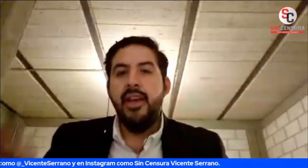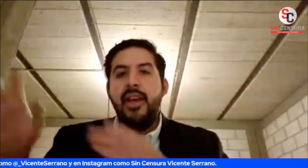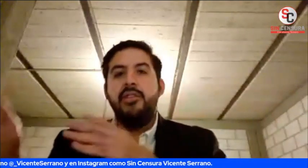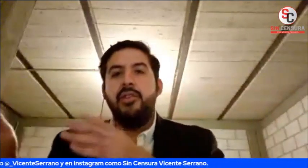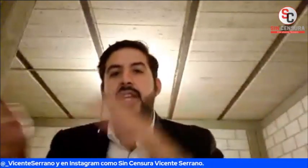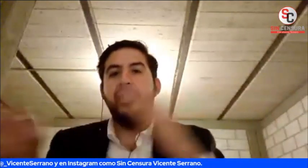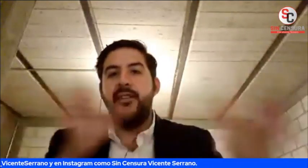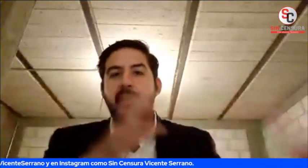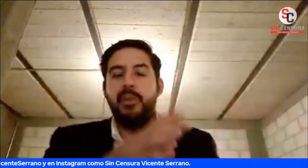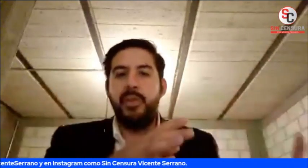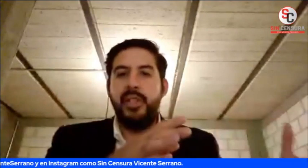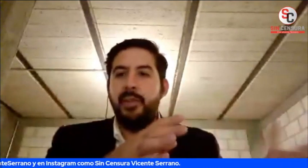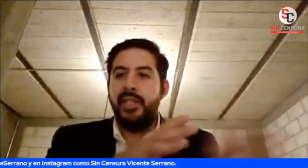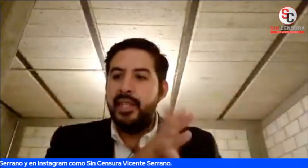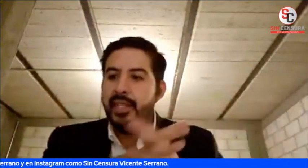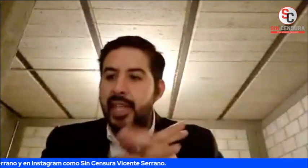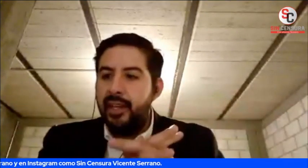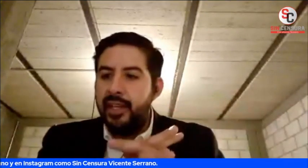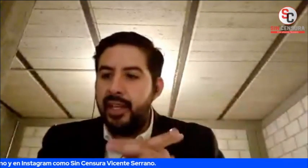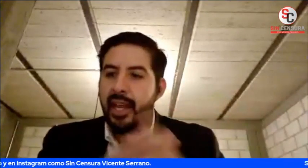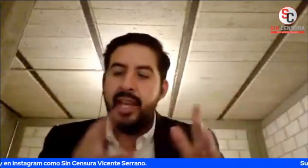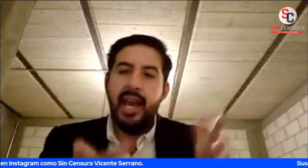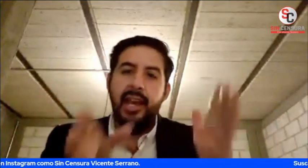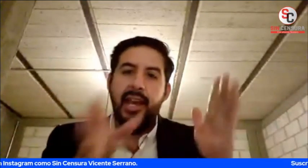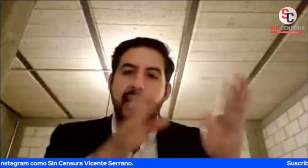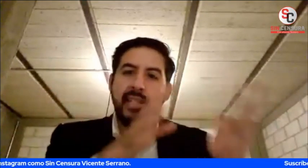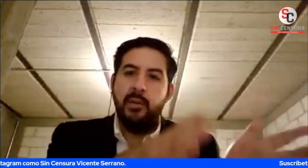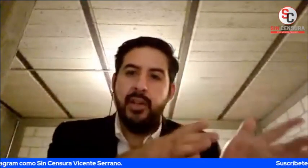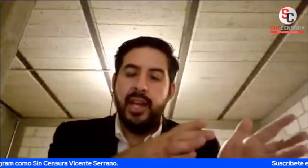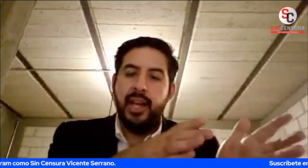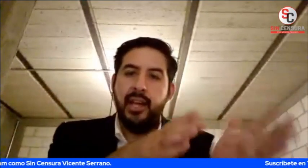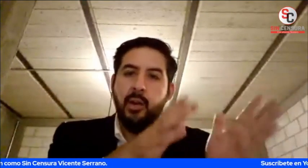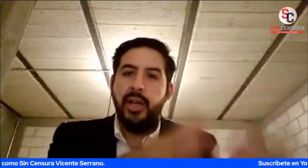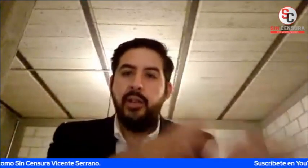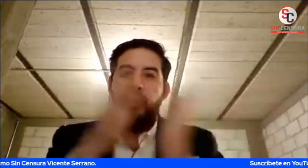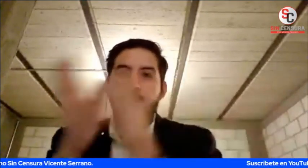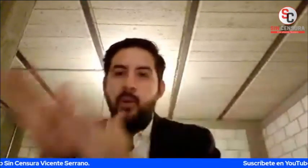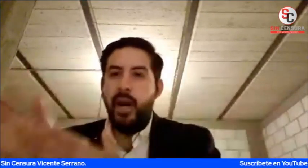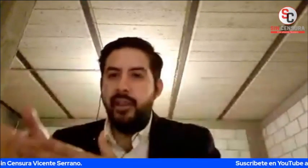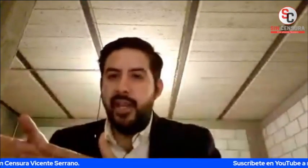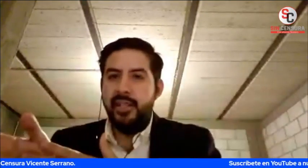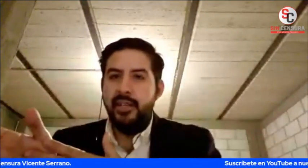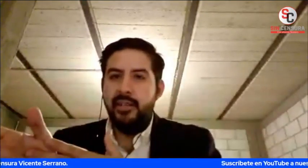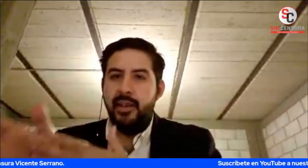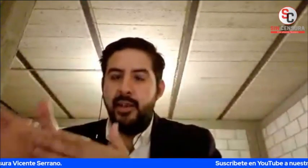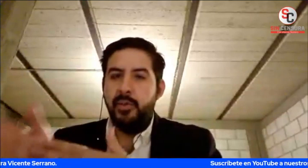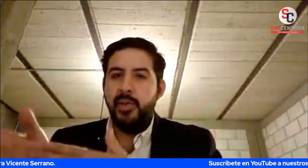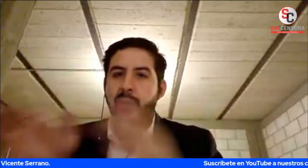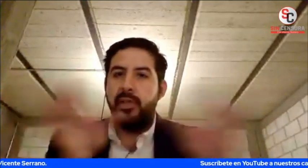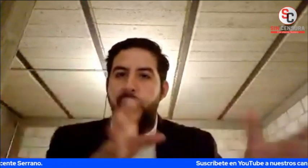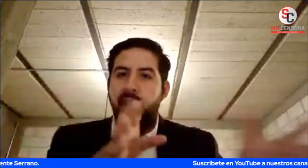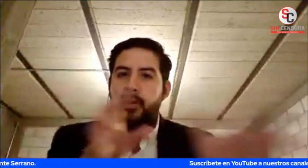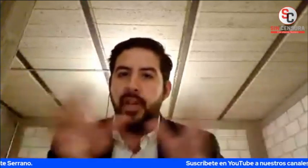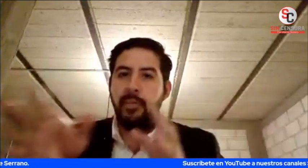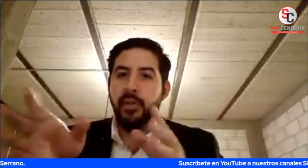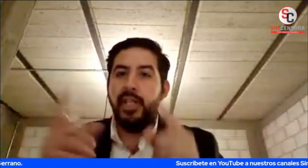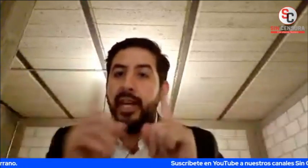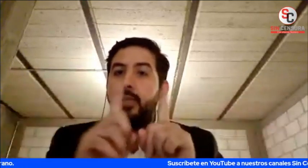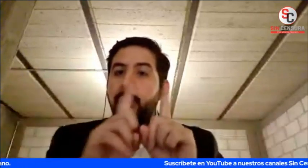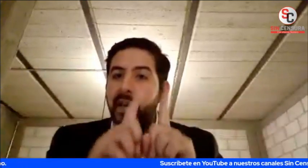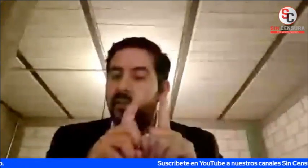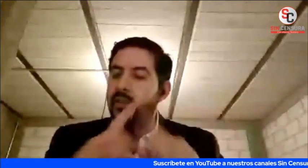privado. Esto contrasta con la propuesta presidencial que traía el 54 y 46. La propuesta de Bustamante